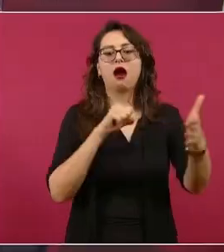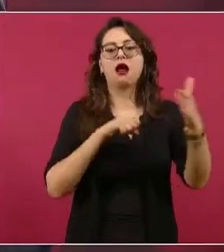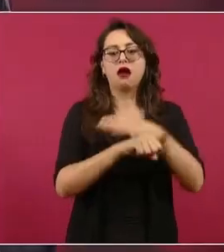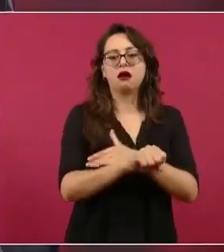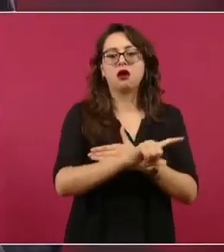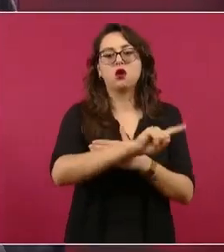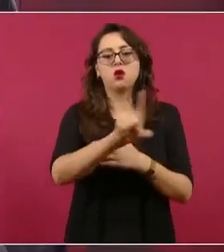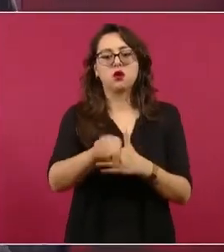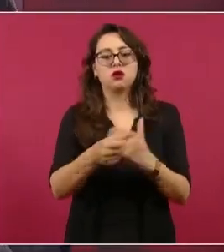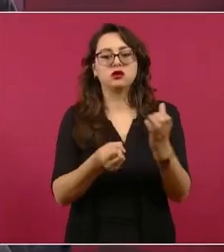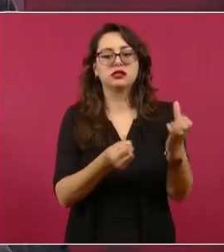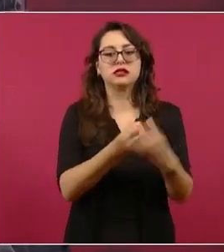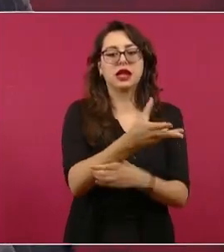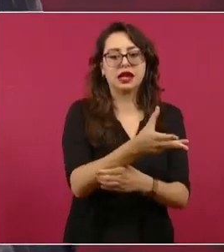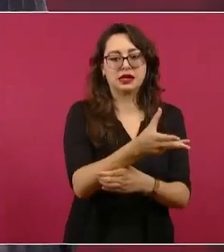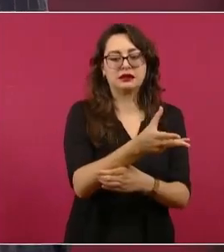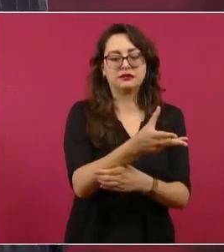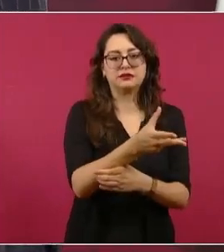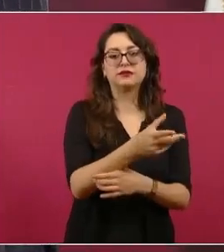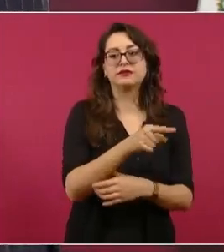A Carlos Madrazo, y él mismo lo